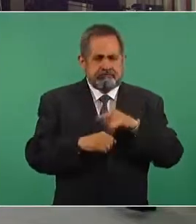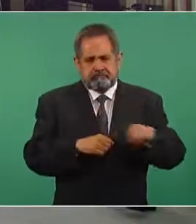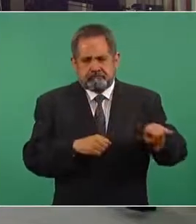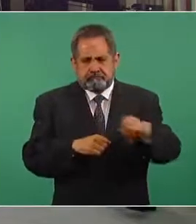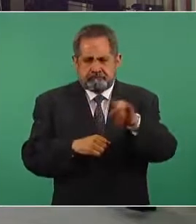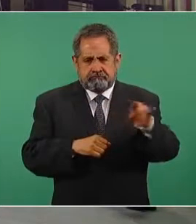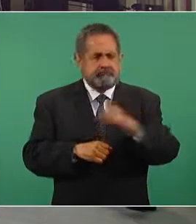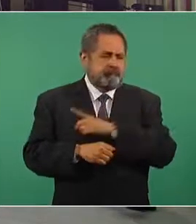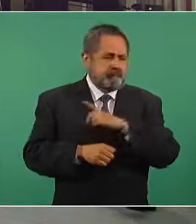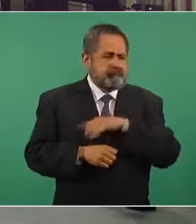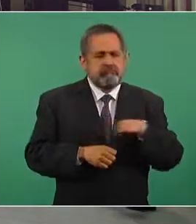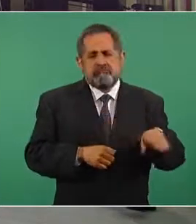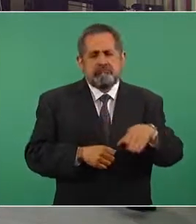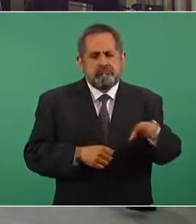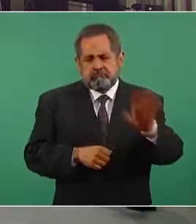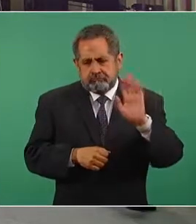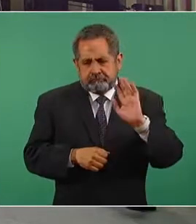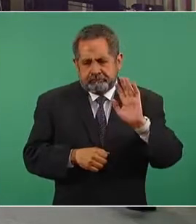solos.